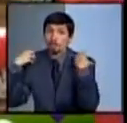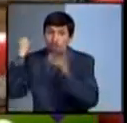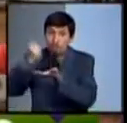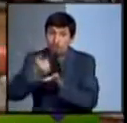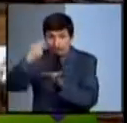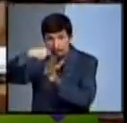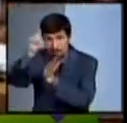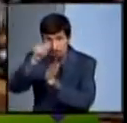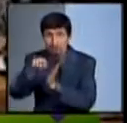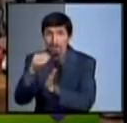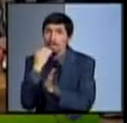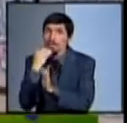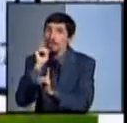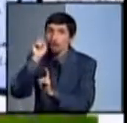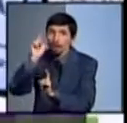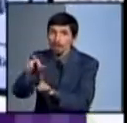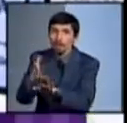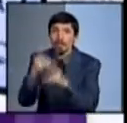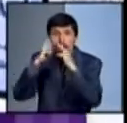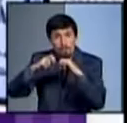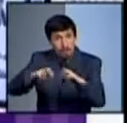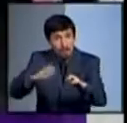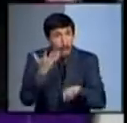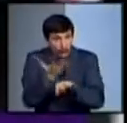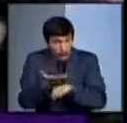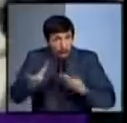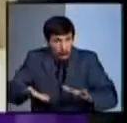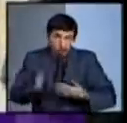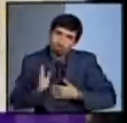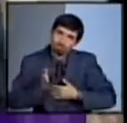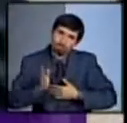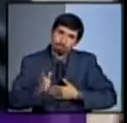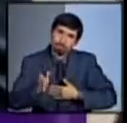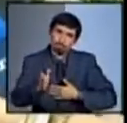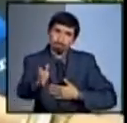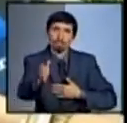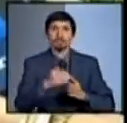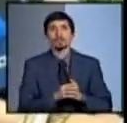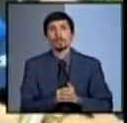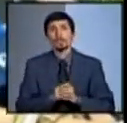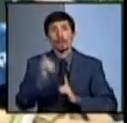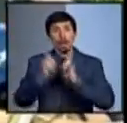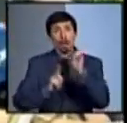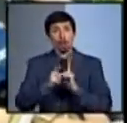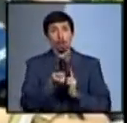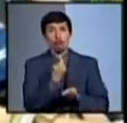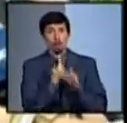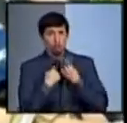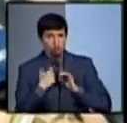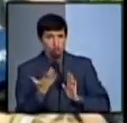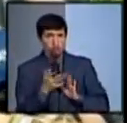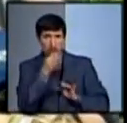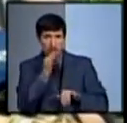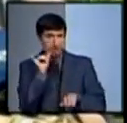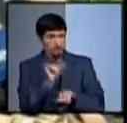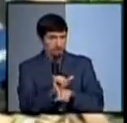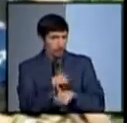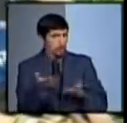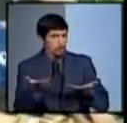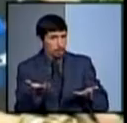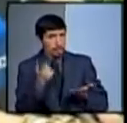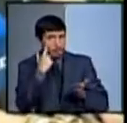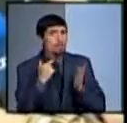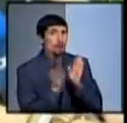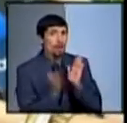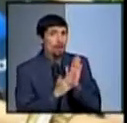respaldar los documentos y la investigación se mantiene en curso. Y si alguien quiere cuestionarlas, tendrá que decir que son falsas y tendrá